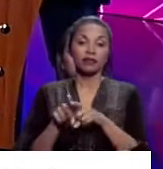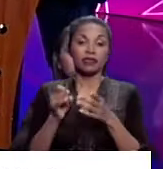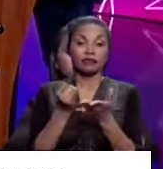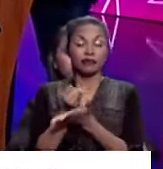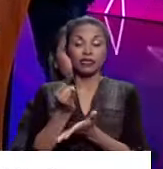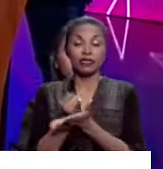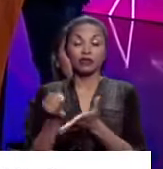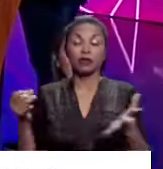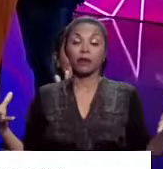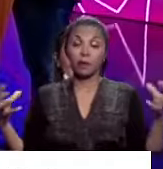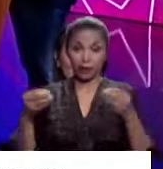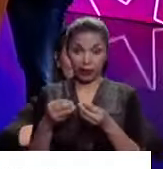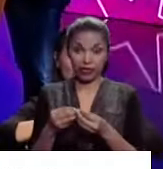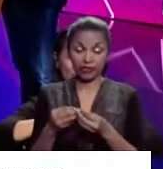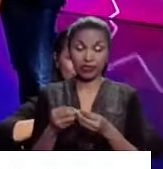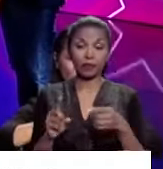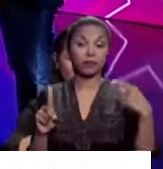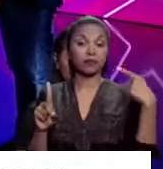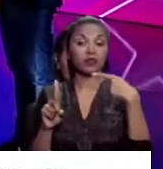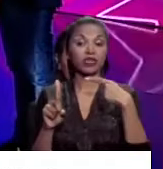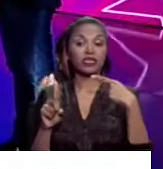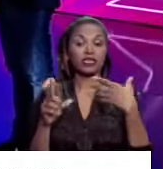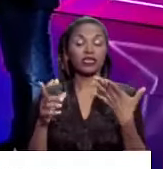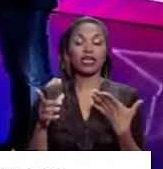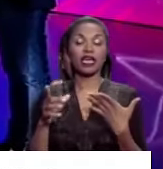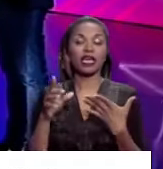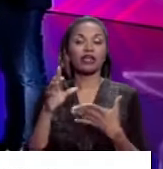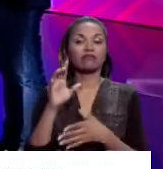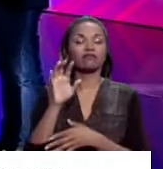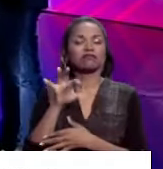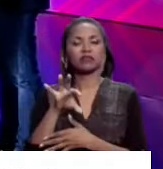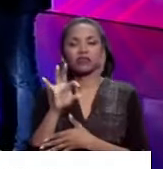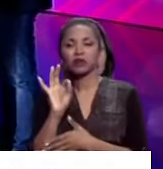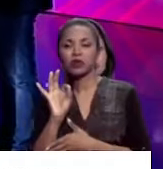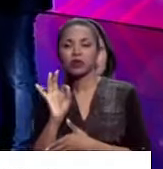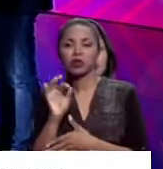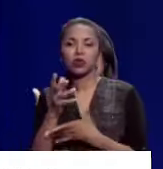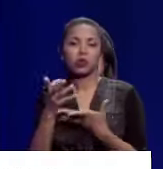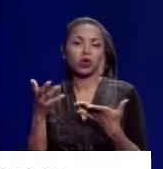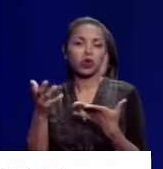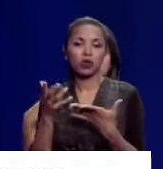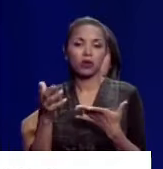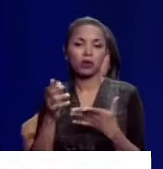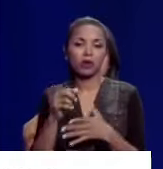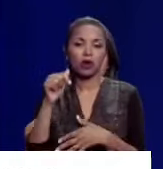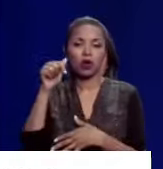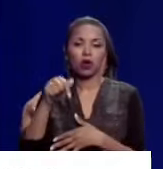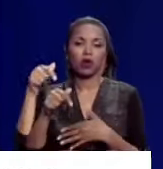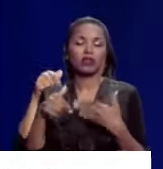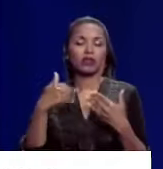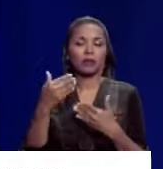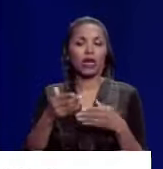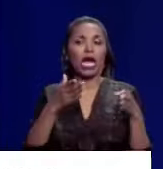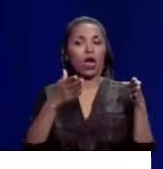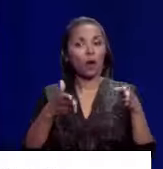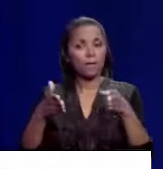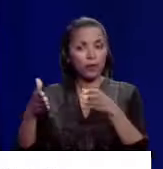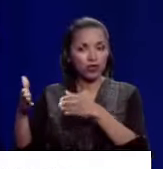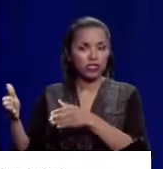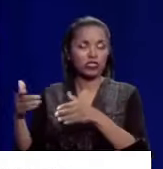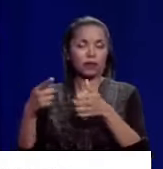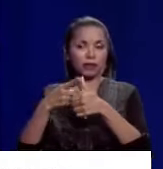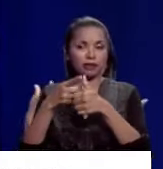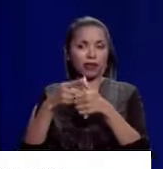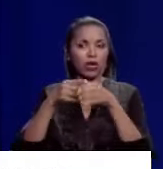dicen es que como ella ha sido electa por votación popular, no es una cosa que simplemente se hace así. Eso lleva un proceso dentro